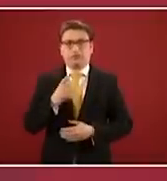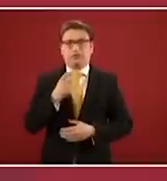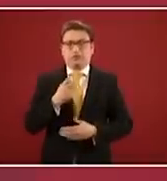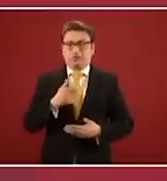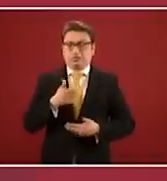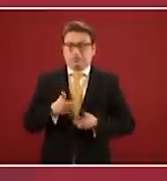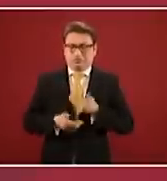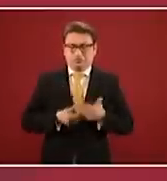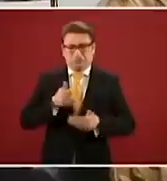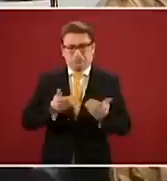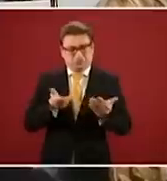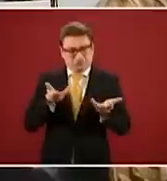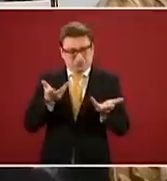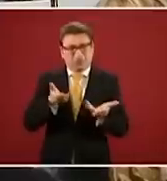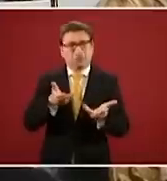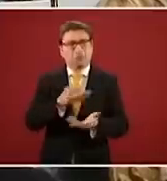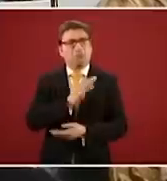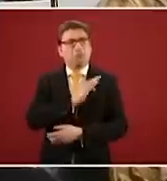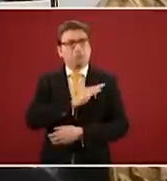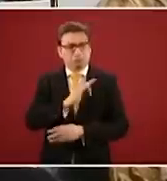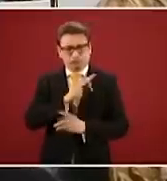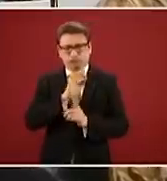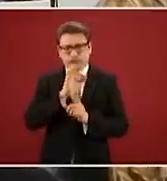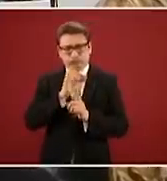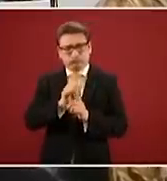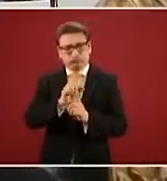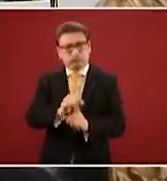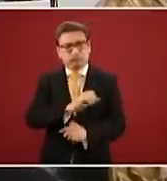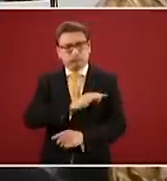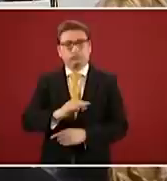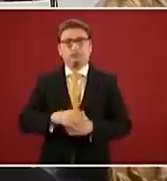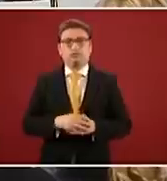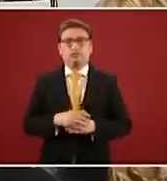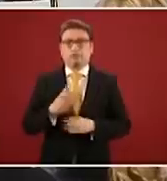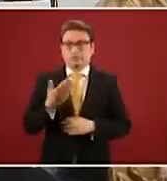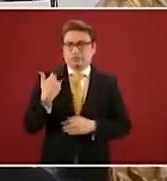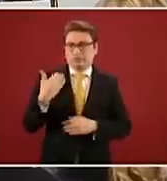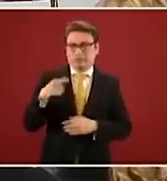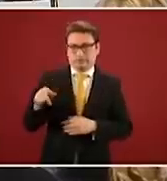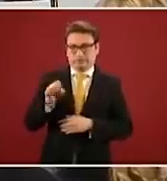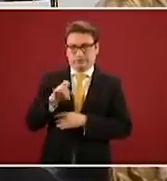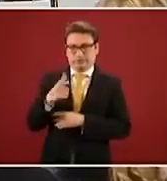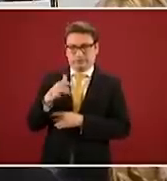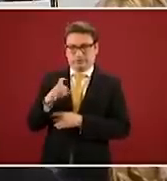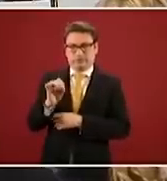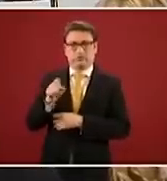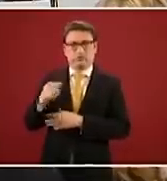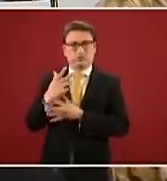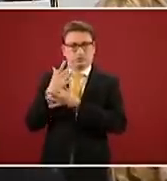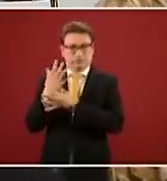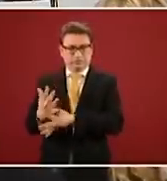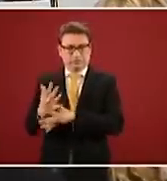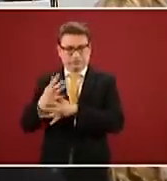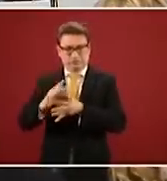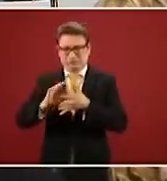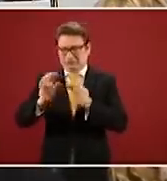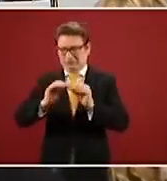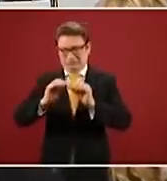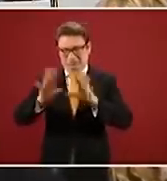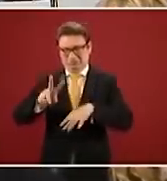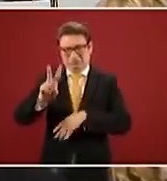logrando. Y como también lo decía aquí Santiago, de manera muy acertada,